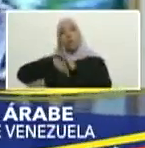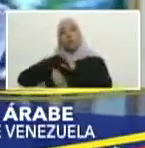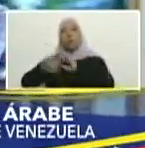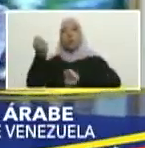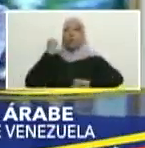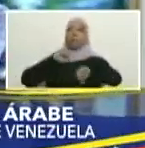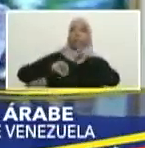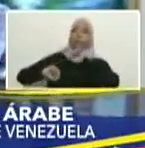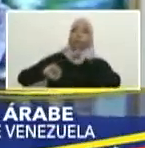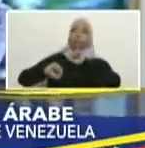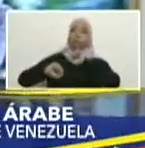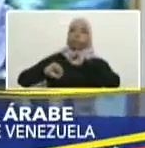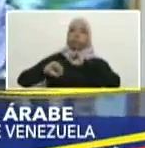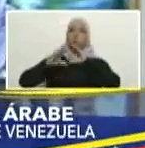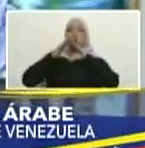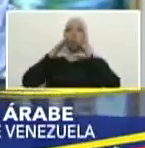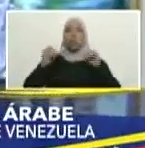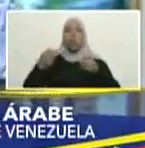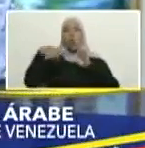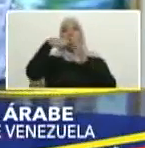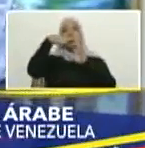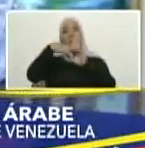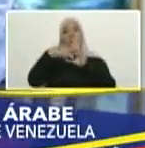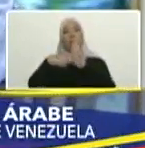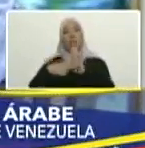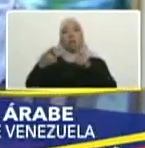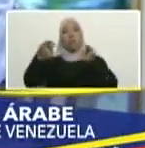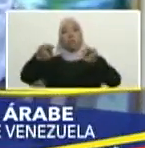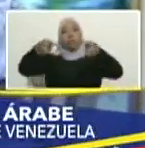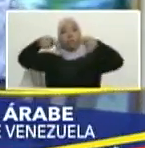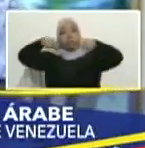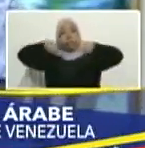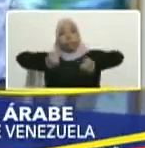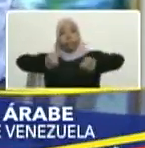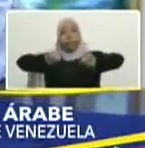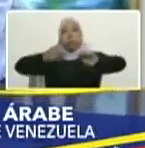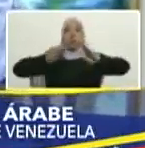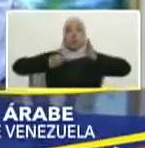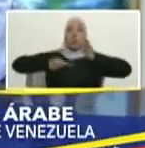rechazo a todas las medidas coercitivas,